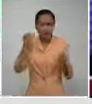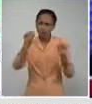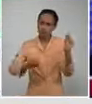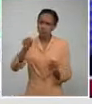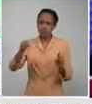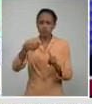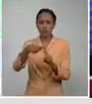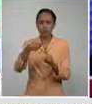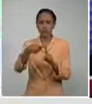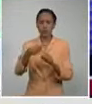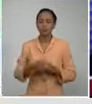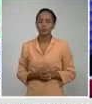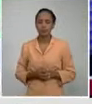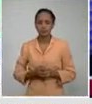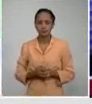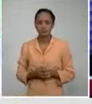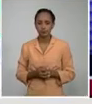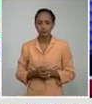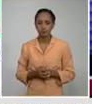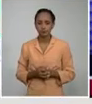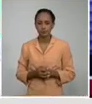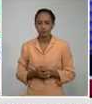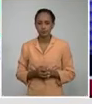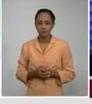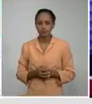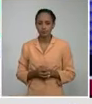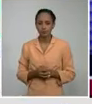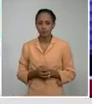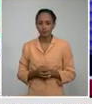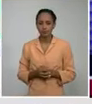Se acumulan, era lo que iba a comentar,